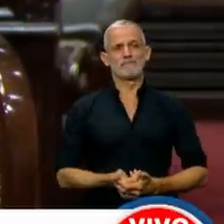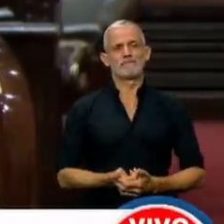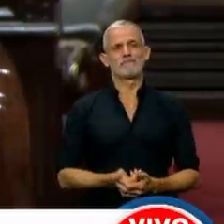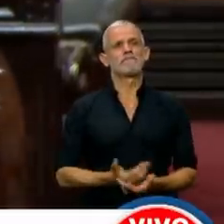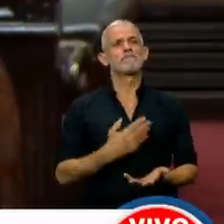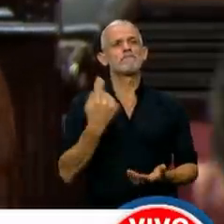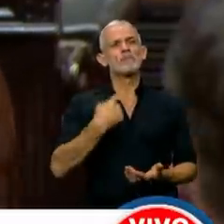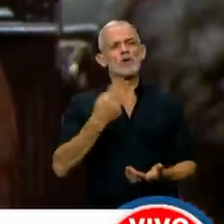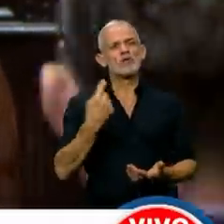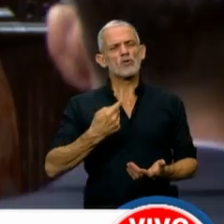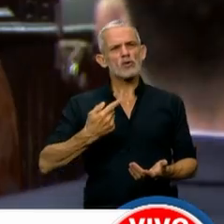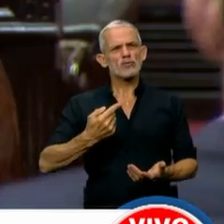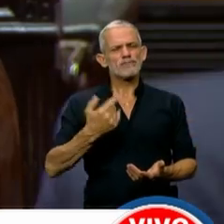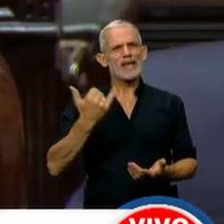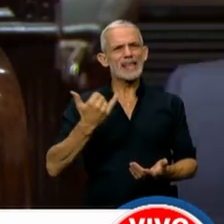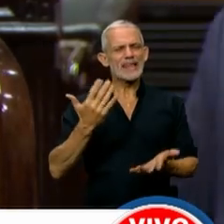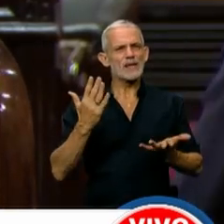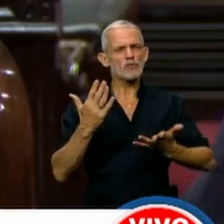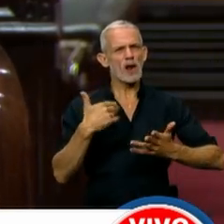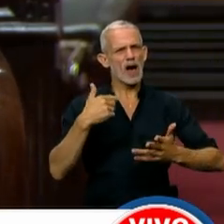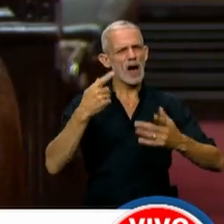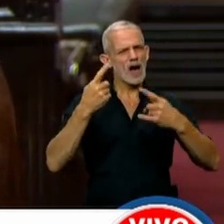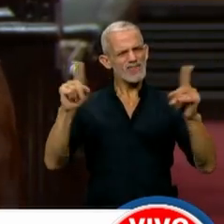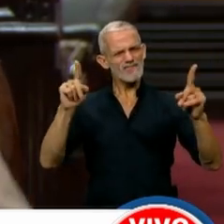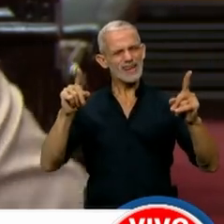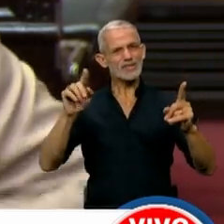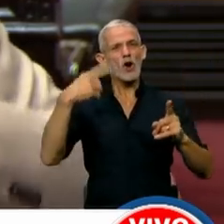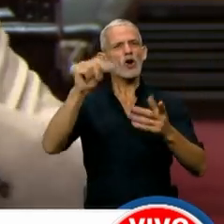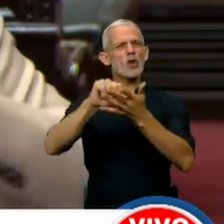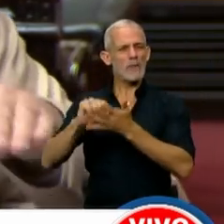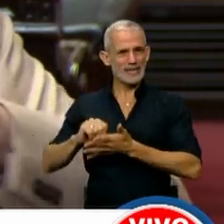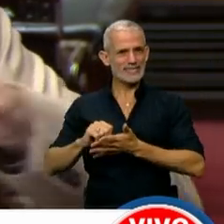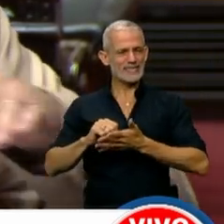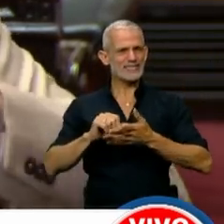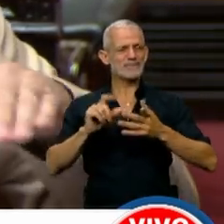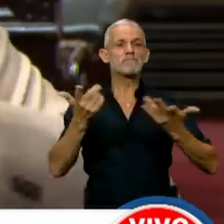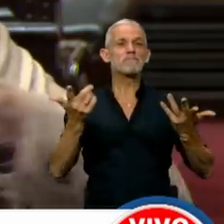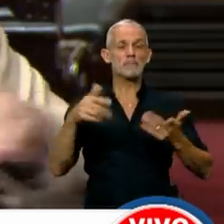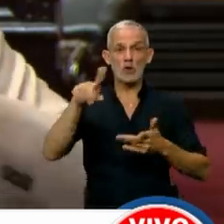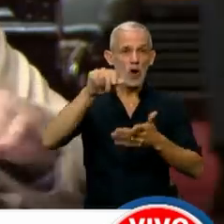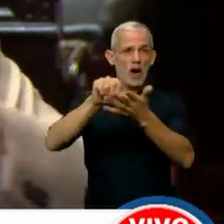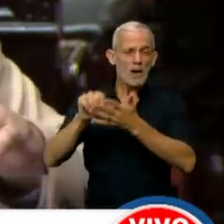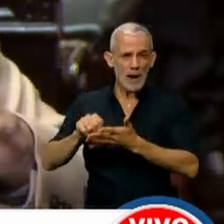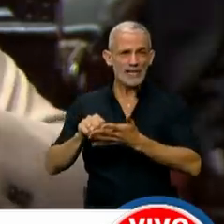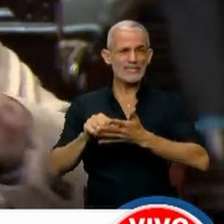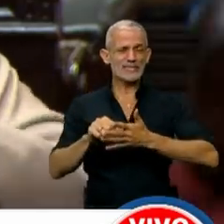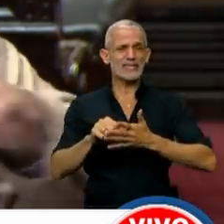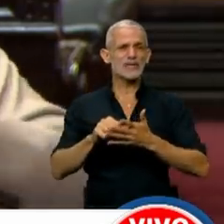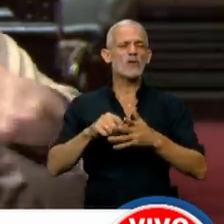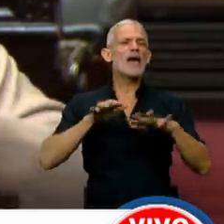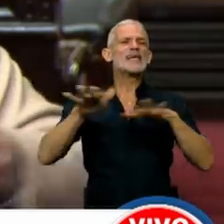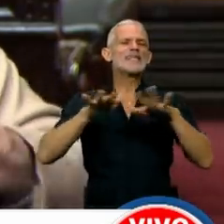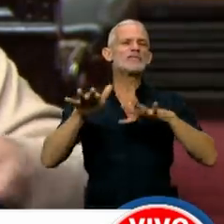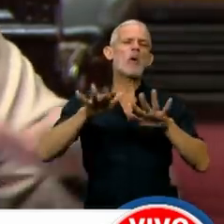nosotros teníamos una enorme diferencia con los otros países los otros países nacían salían de una